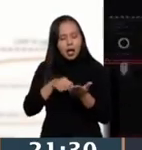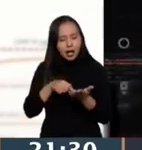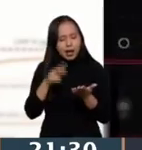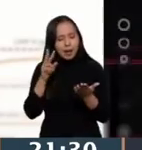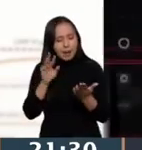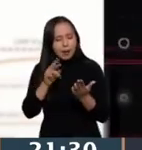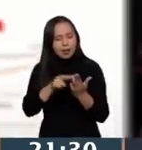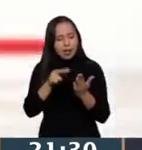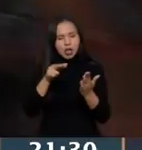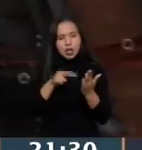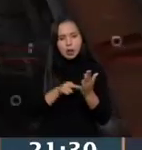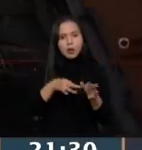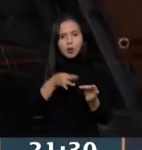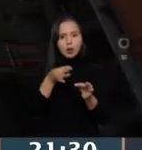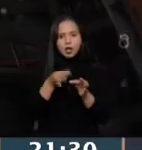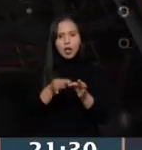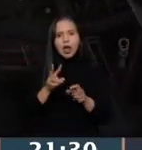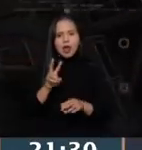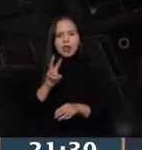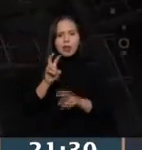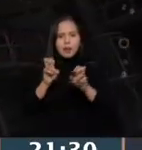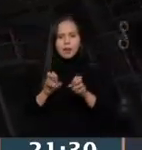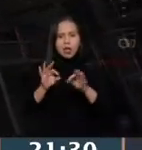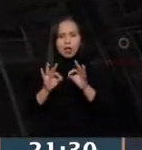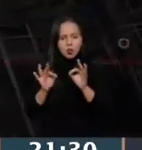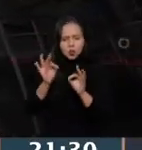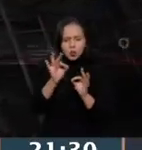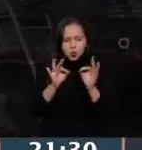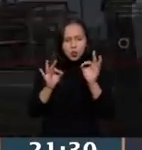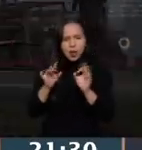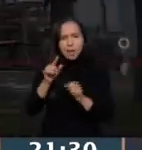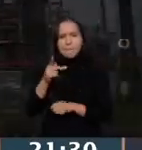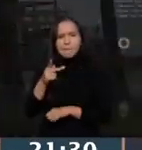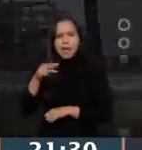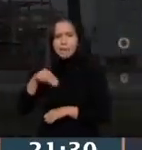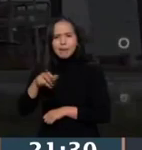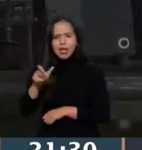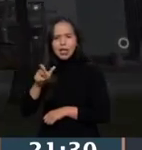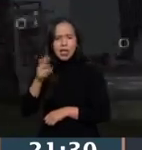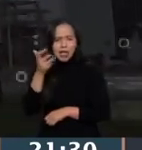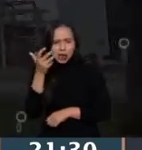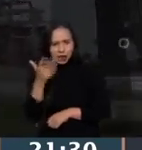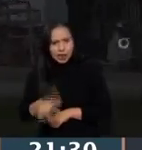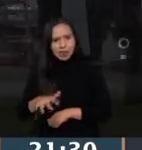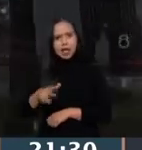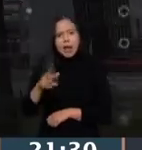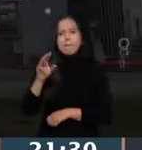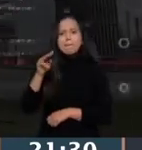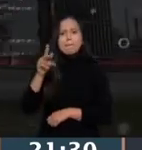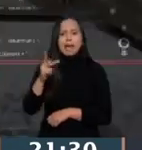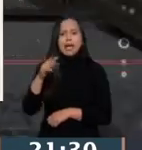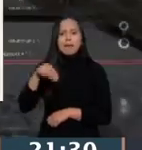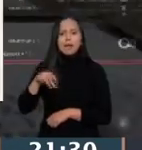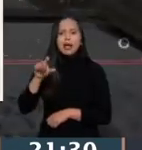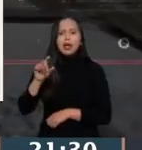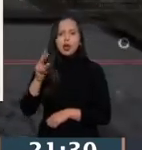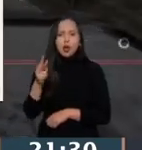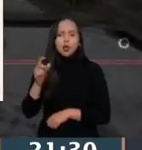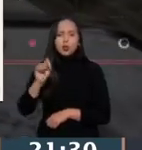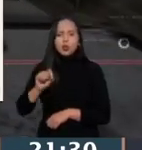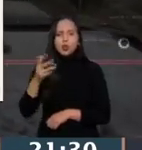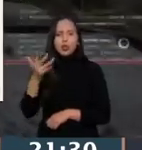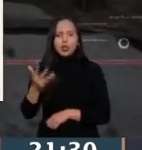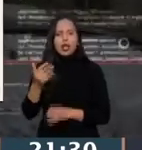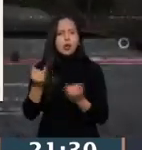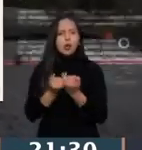permisibles de concentración de partículas suspendidas PM10, PM2.5 y dióxido de azufre en el